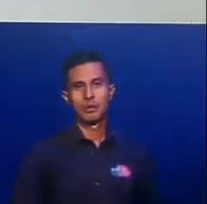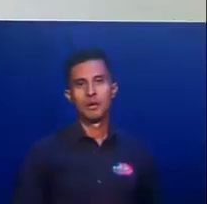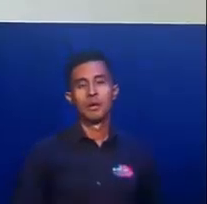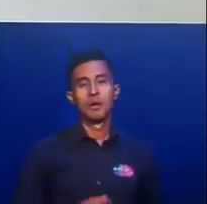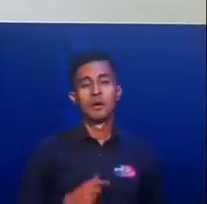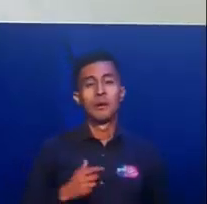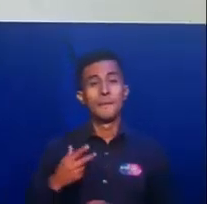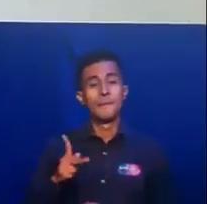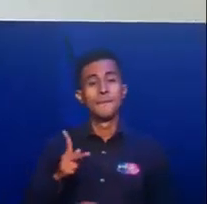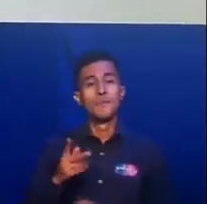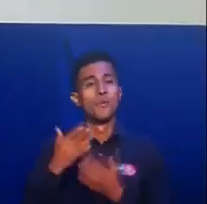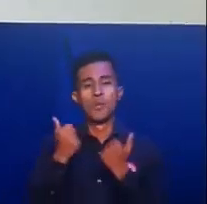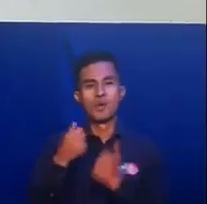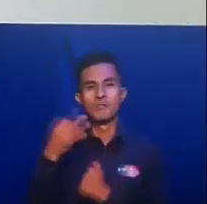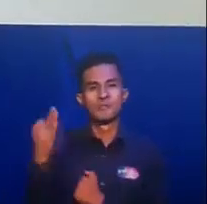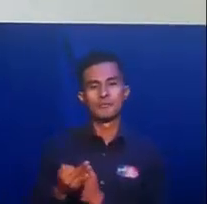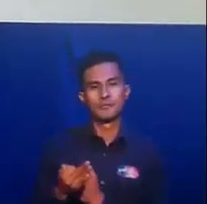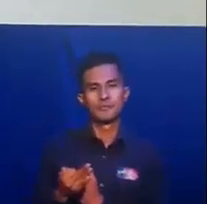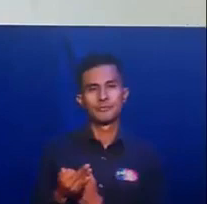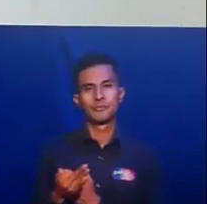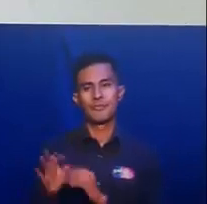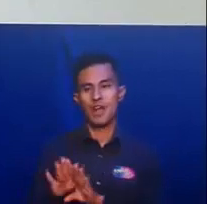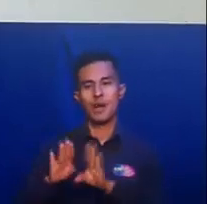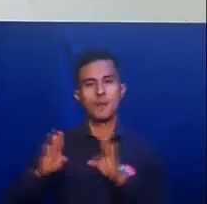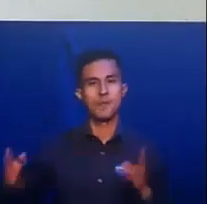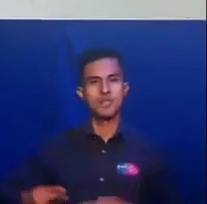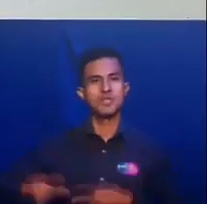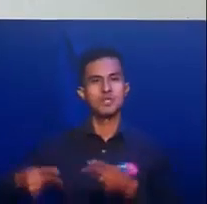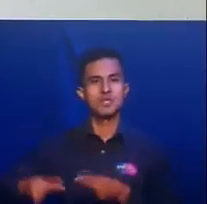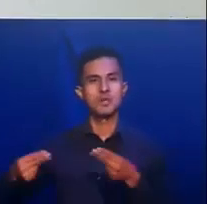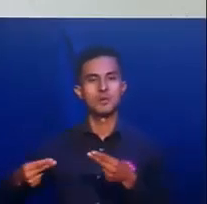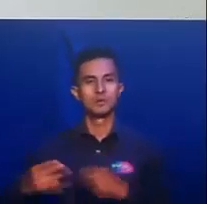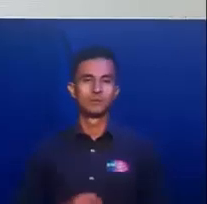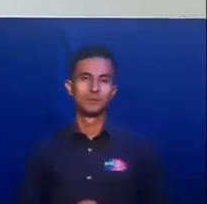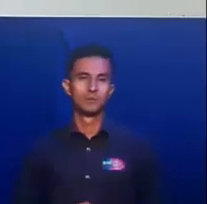concreto, no existe ningún aval para la reapertura de estos giros por parte de la Secretaría de Salud.